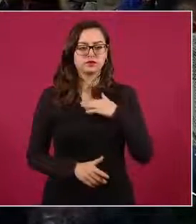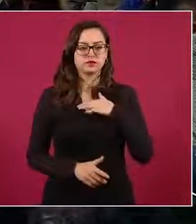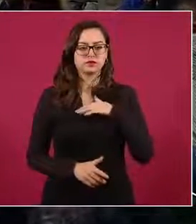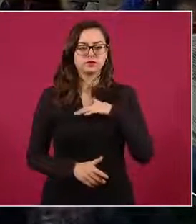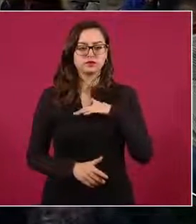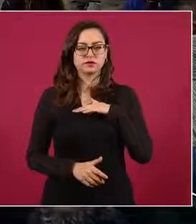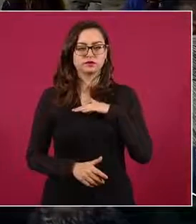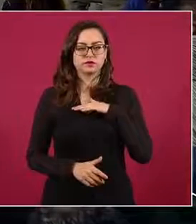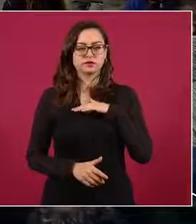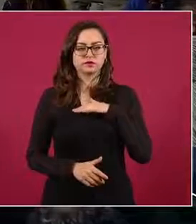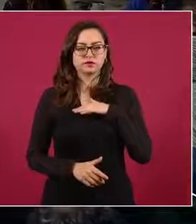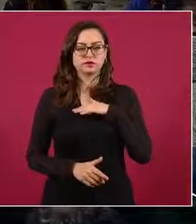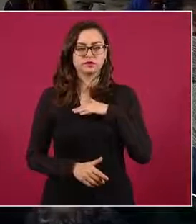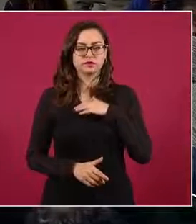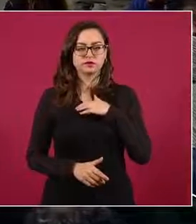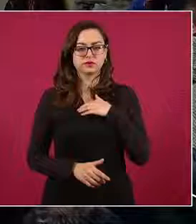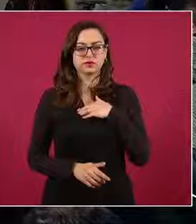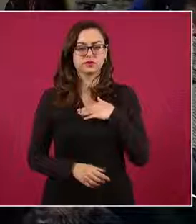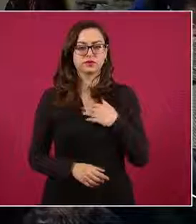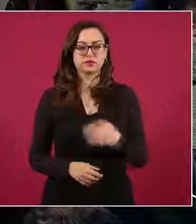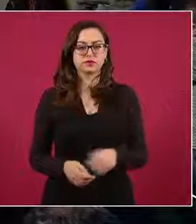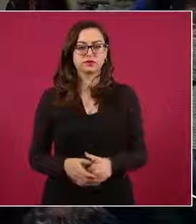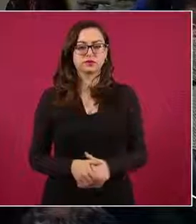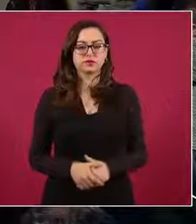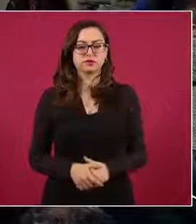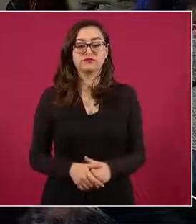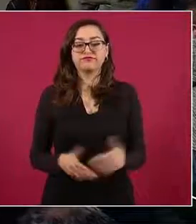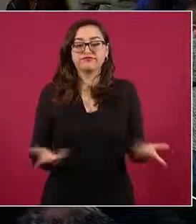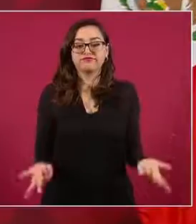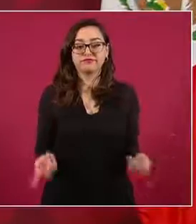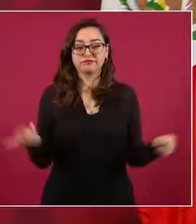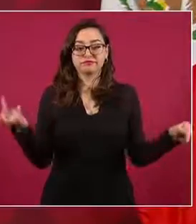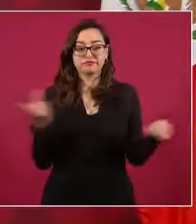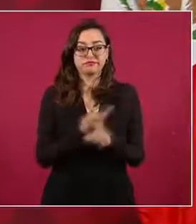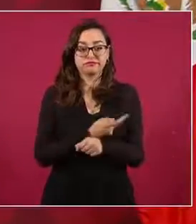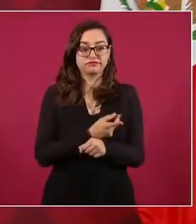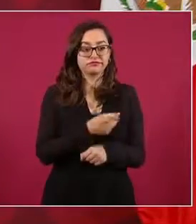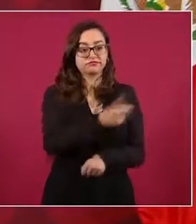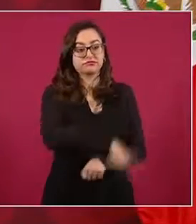Es porque la gente ya no les cree,